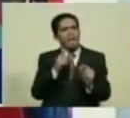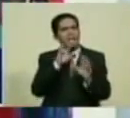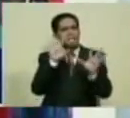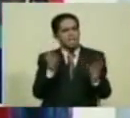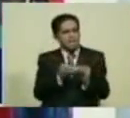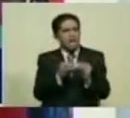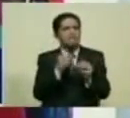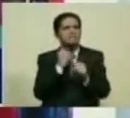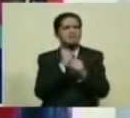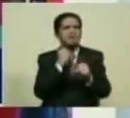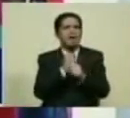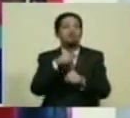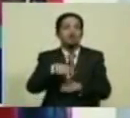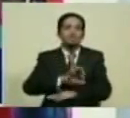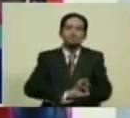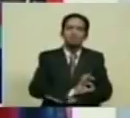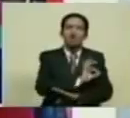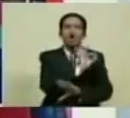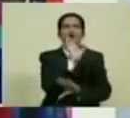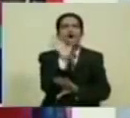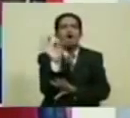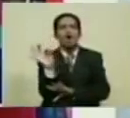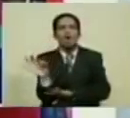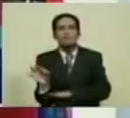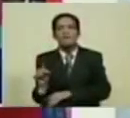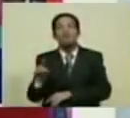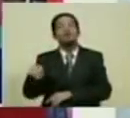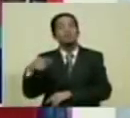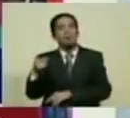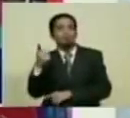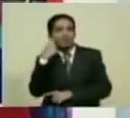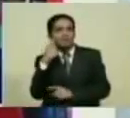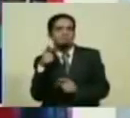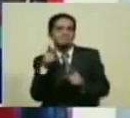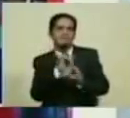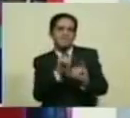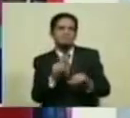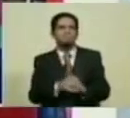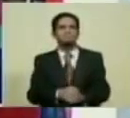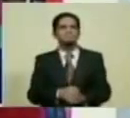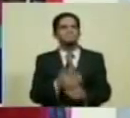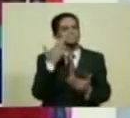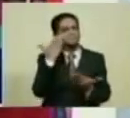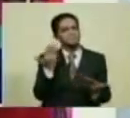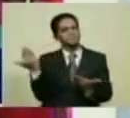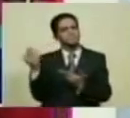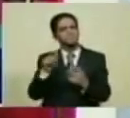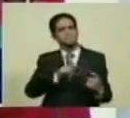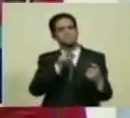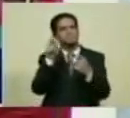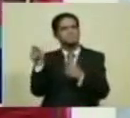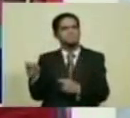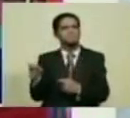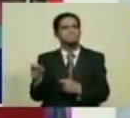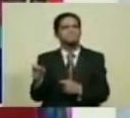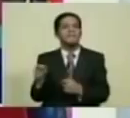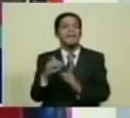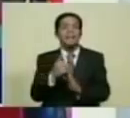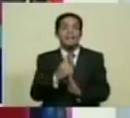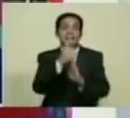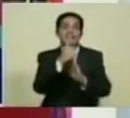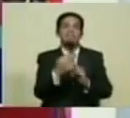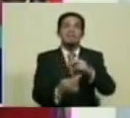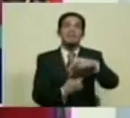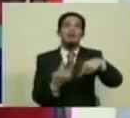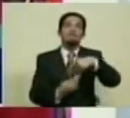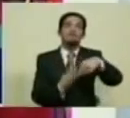trabajando todo el día de hoy, luego que usted instale esta plenaria. Así que, primer vicepresidente, nuestro líder